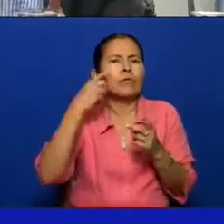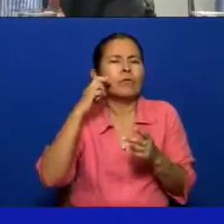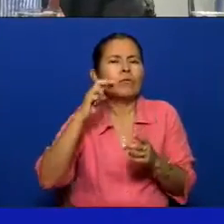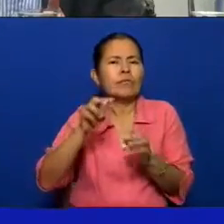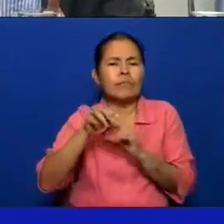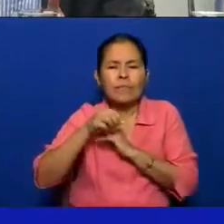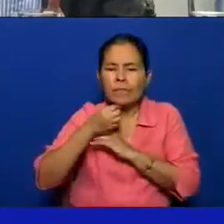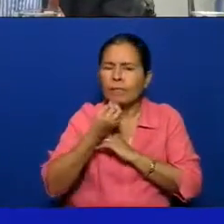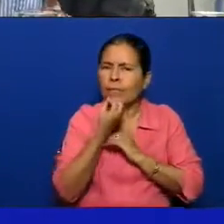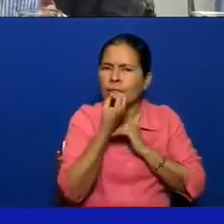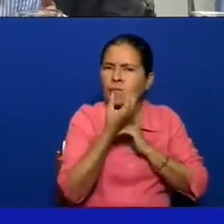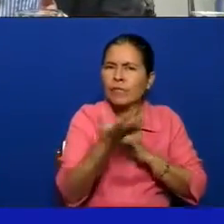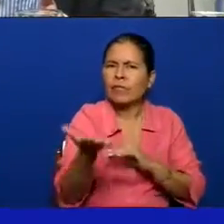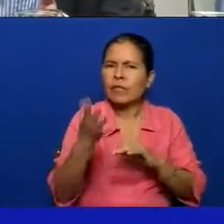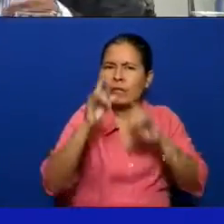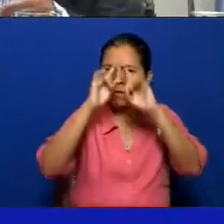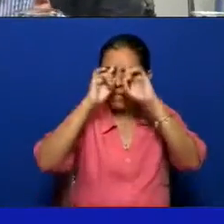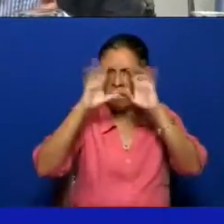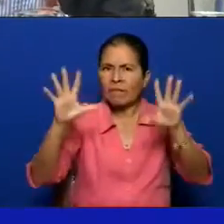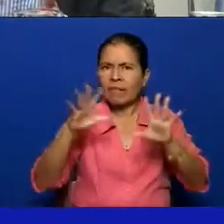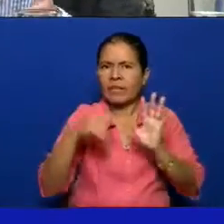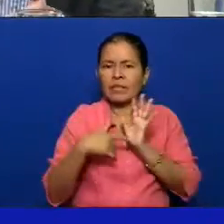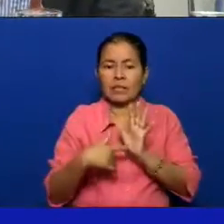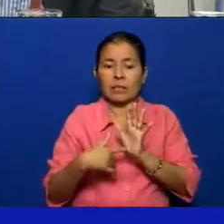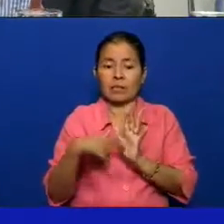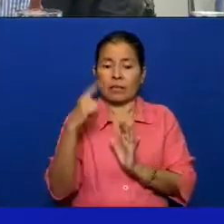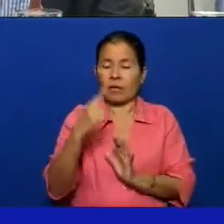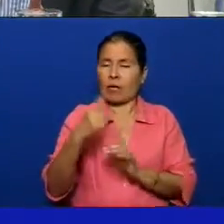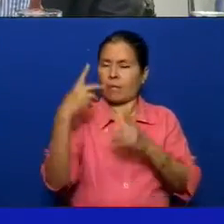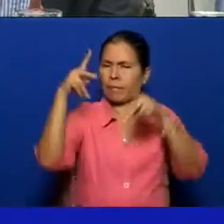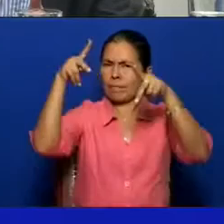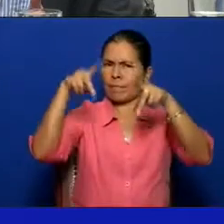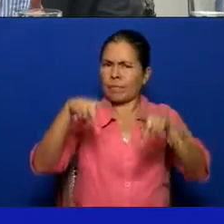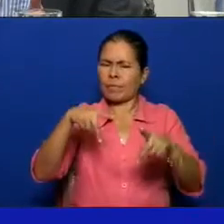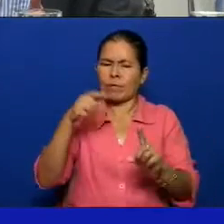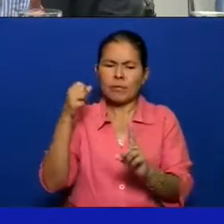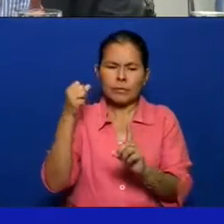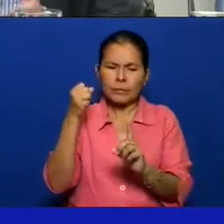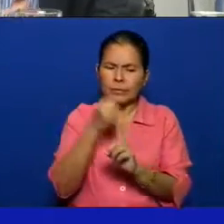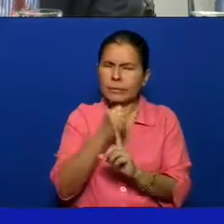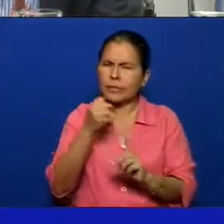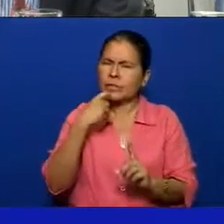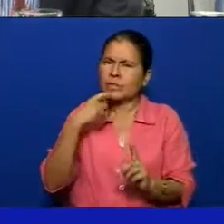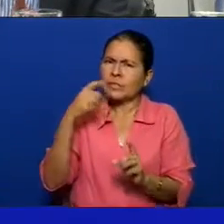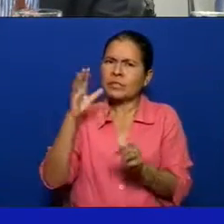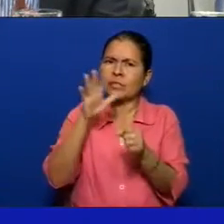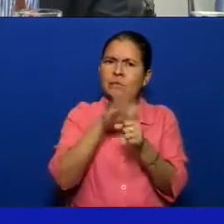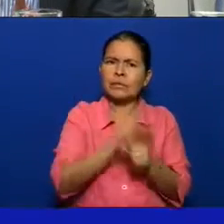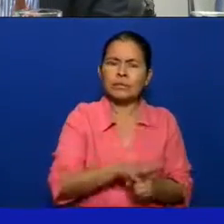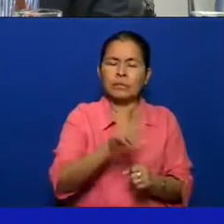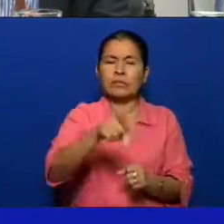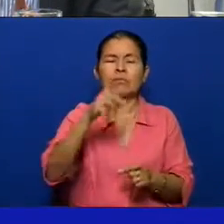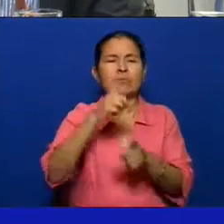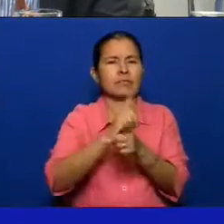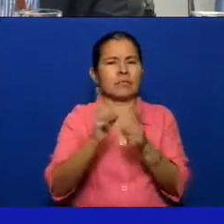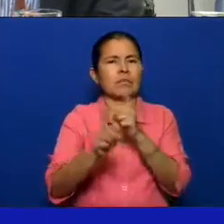claro. Aquel perpetrador, quien comete un crimen contra la niñez, existe una ley que va a